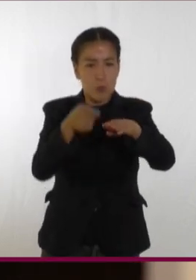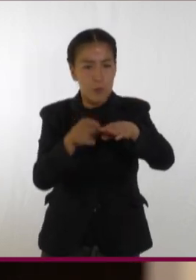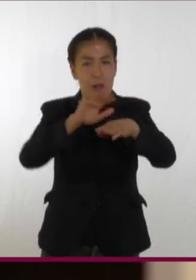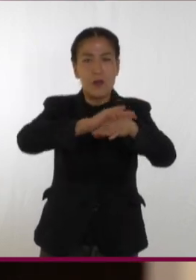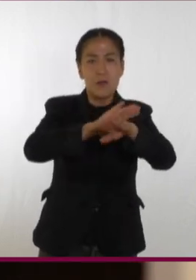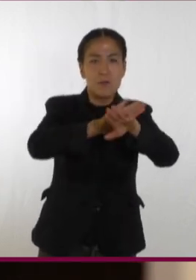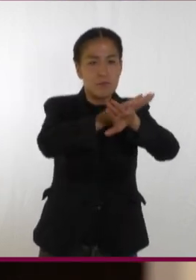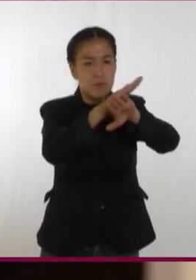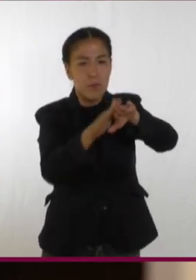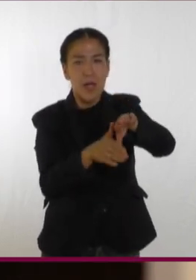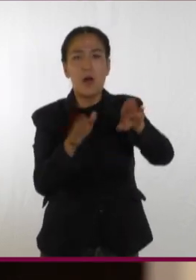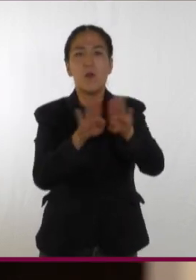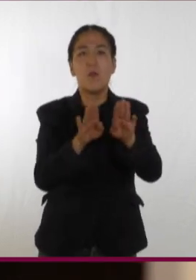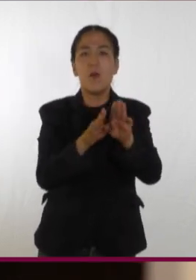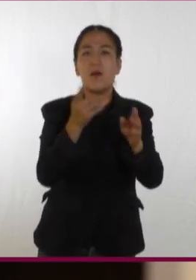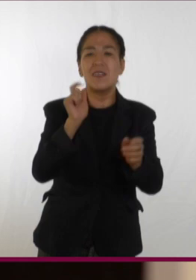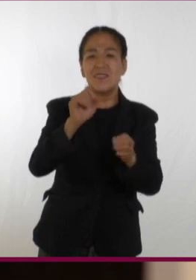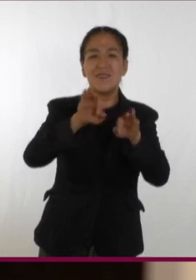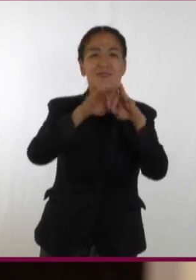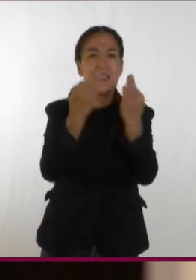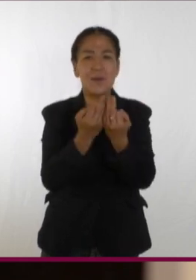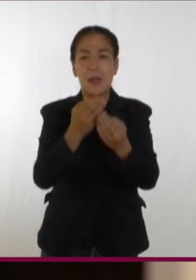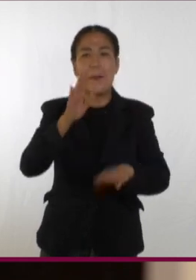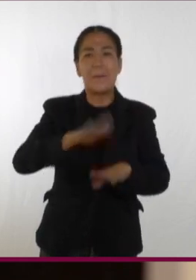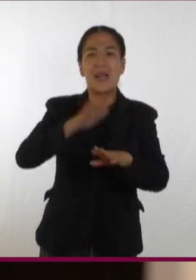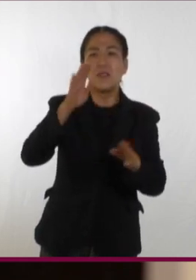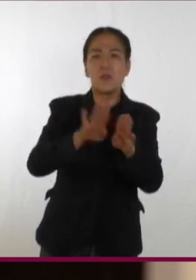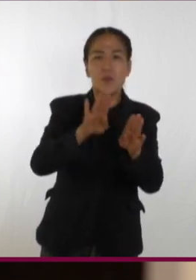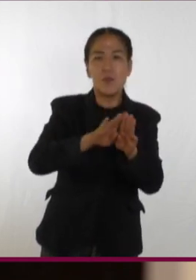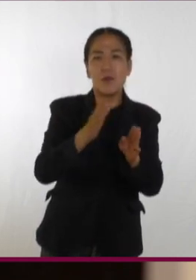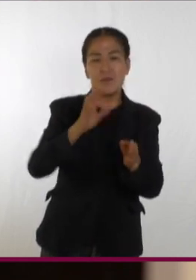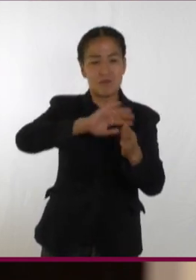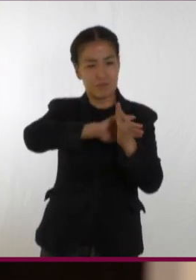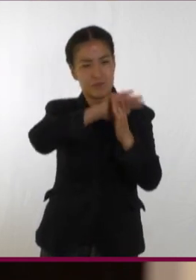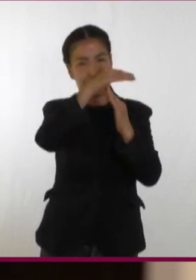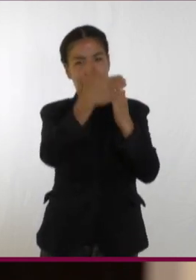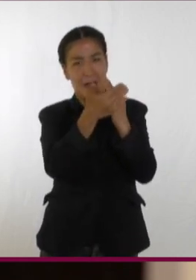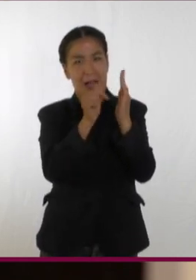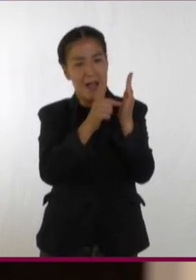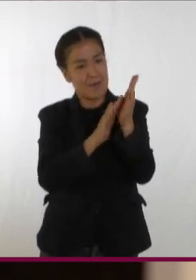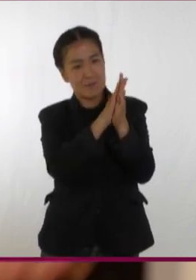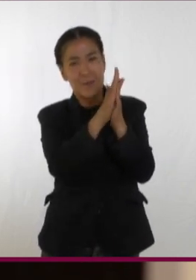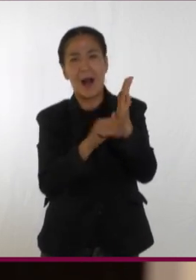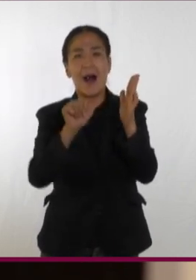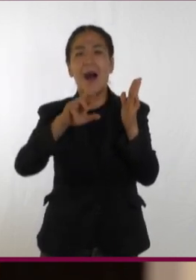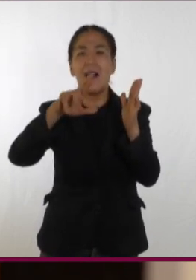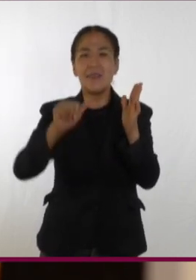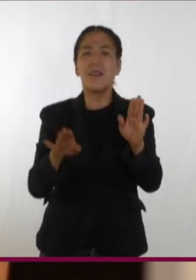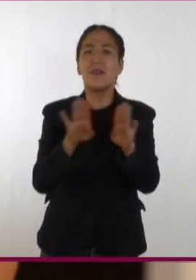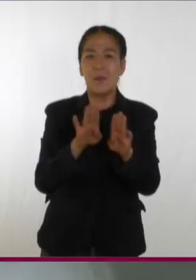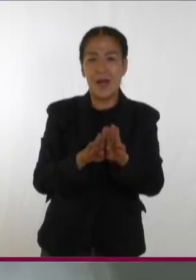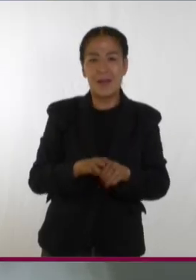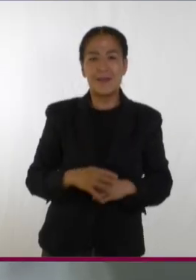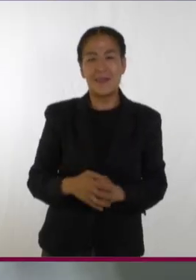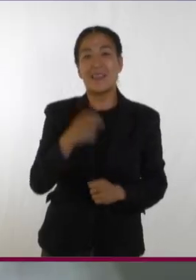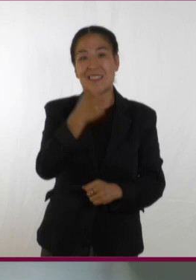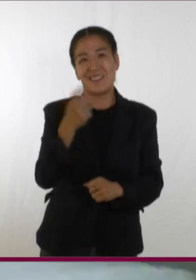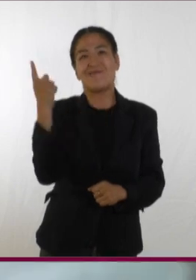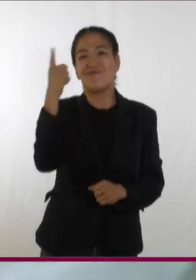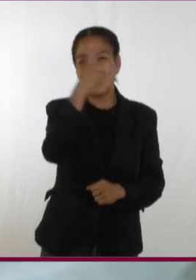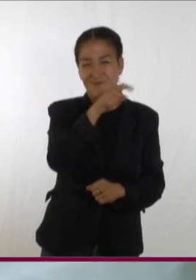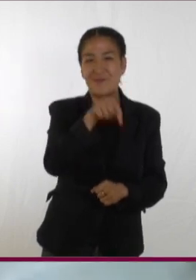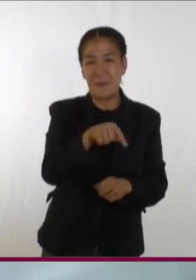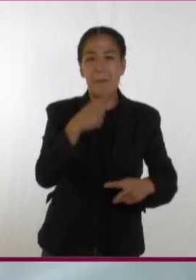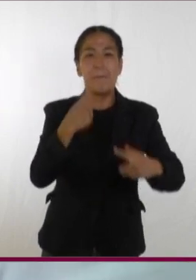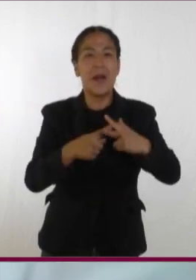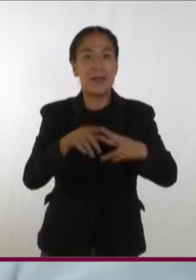o áreas ya no solamente con lados rectos, sino que sean superficies curvas. ¿Cómo es que se hace esto? Bueno, eso